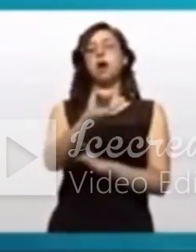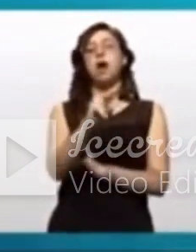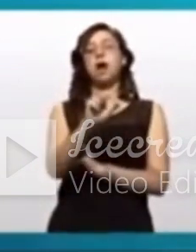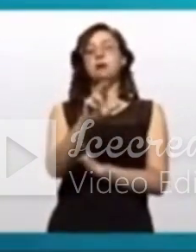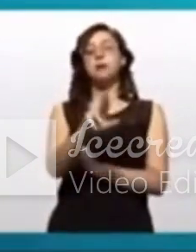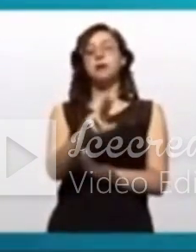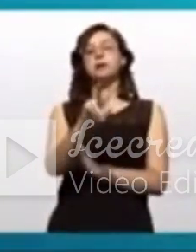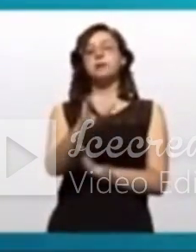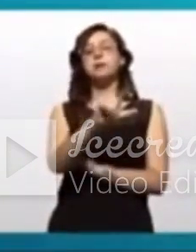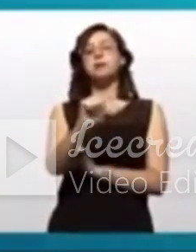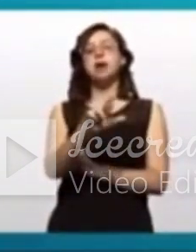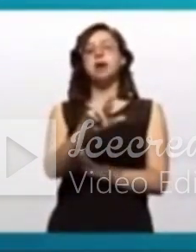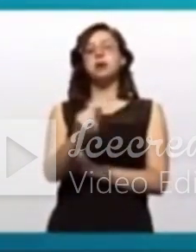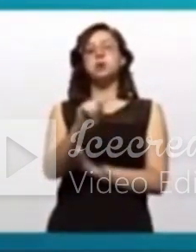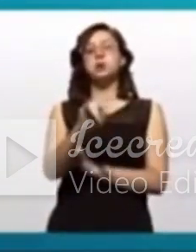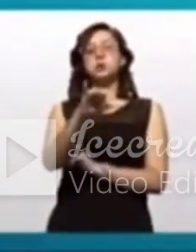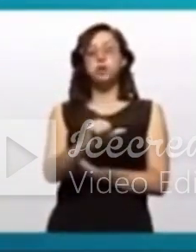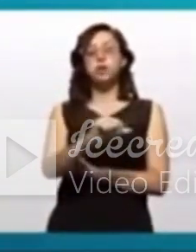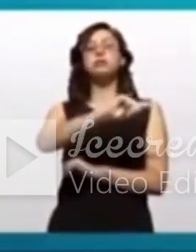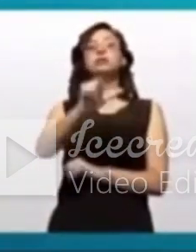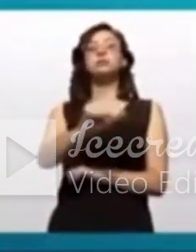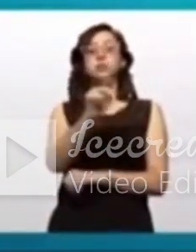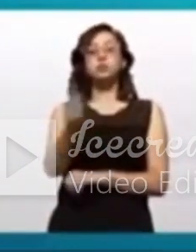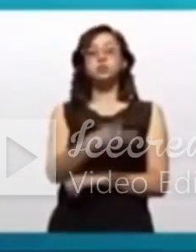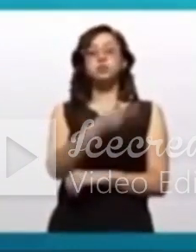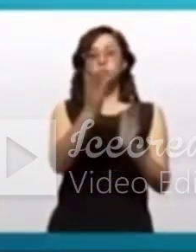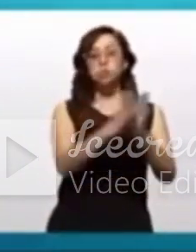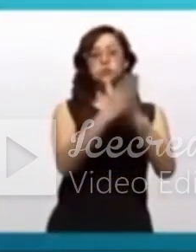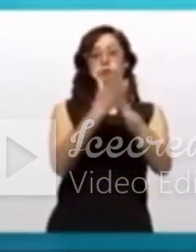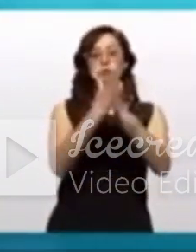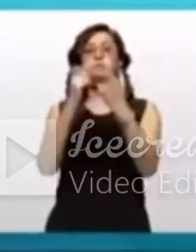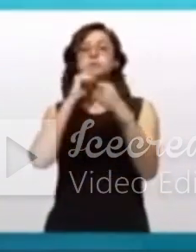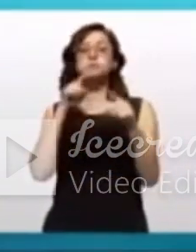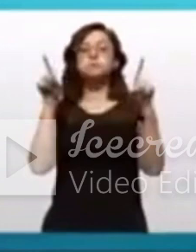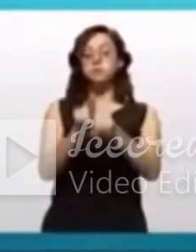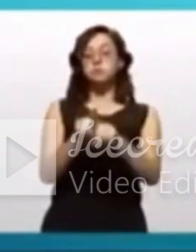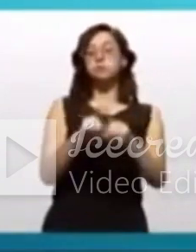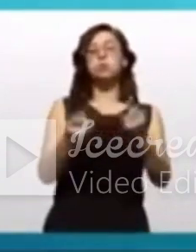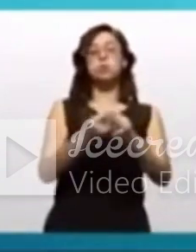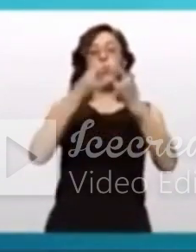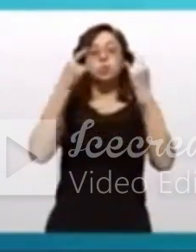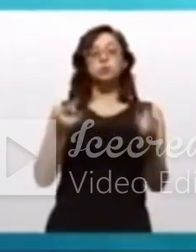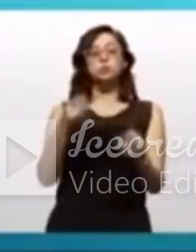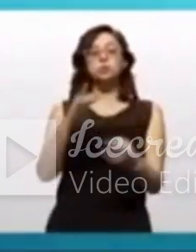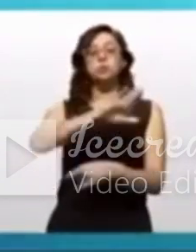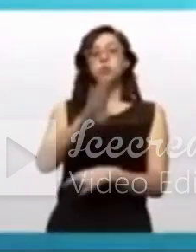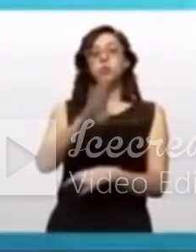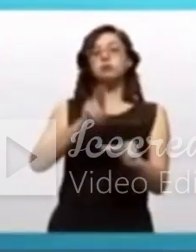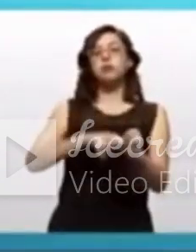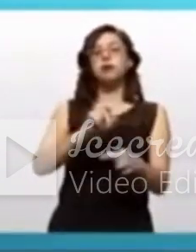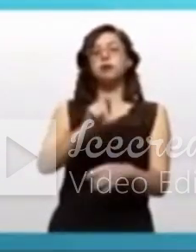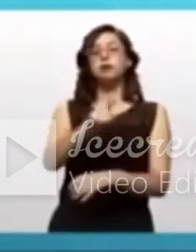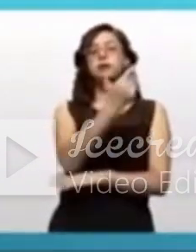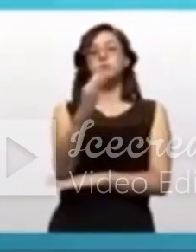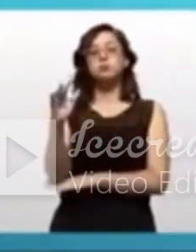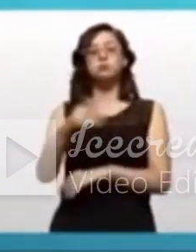y se reeditaron sus 2 volúmenes anteriores de cuentos bajo el título de Muerte en el bosque.